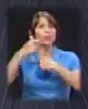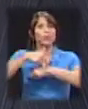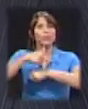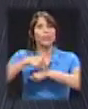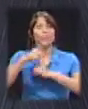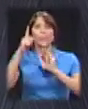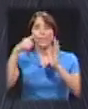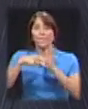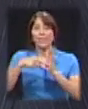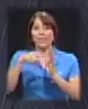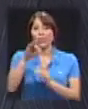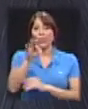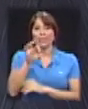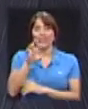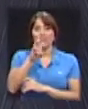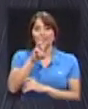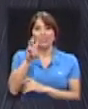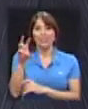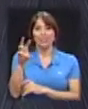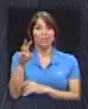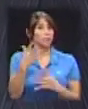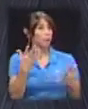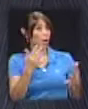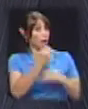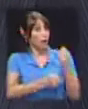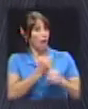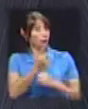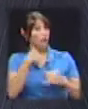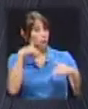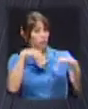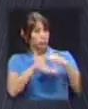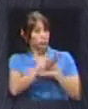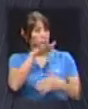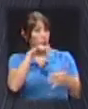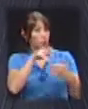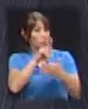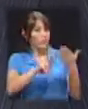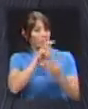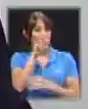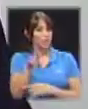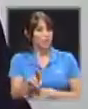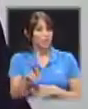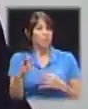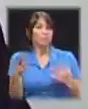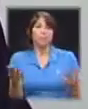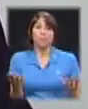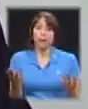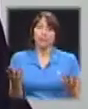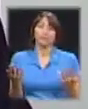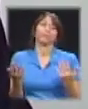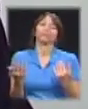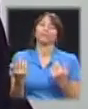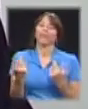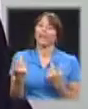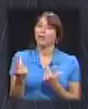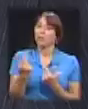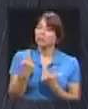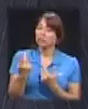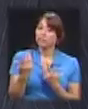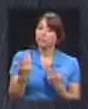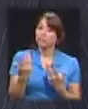1966. Y ahí... Ah, el año de que yo ingresé a la Universidad de Costa Rica. Bueno, no estábamos tan lejos, ¿verdad? En el tiempo. Y